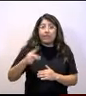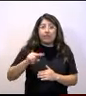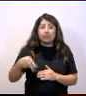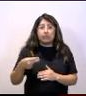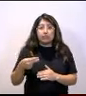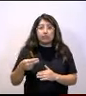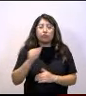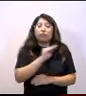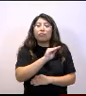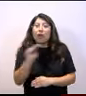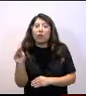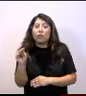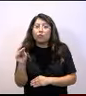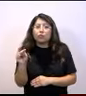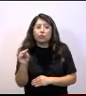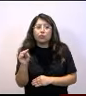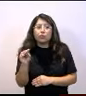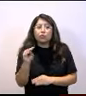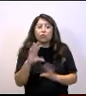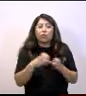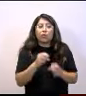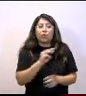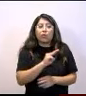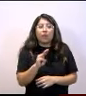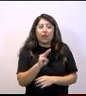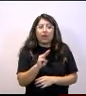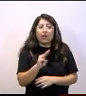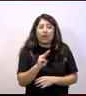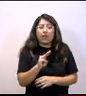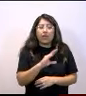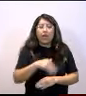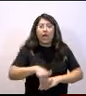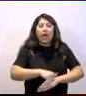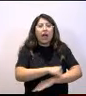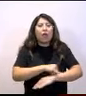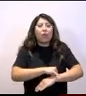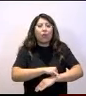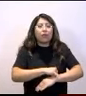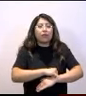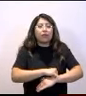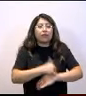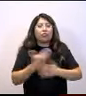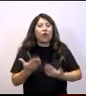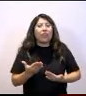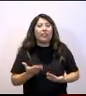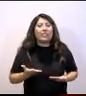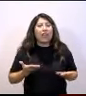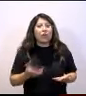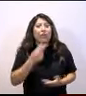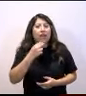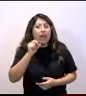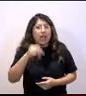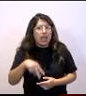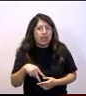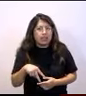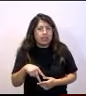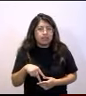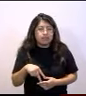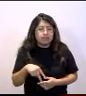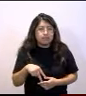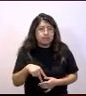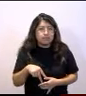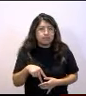les pregunto al Partido Popular, les pregunto al Gobierno, ¿a quién va a beneficiar más esta medida